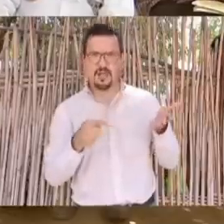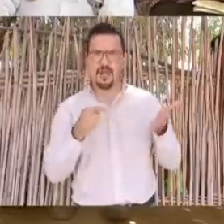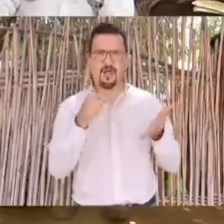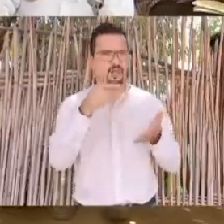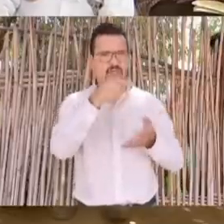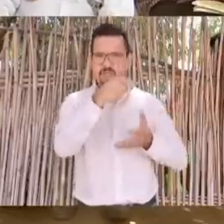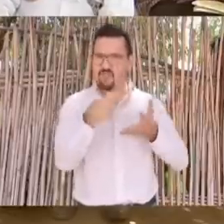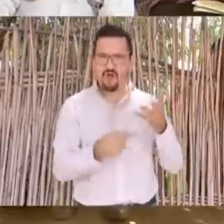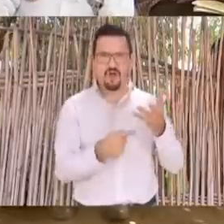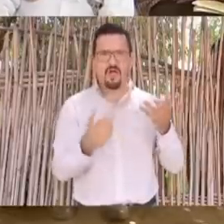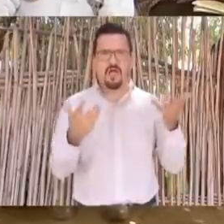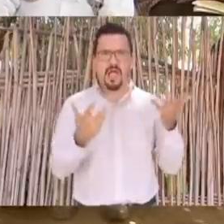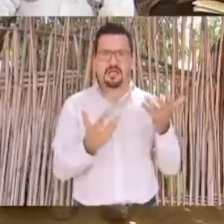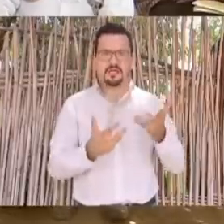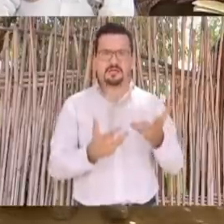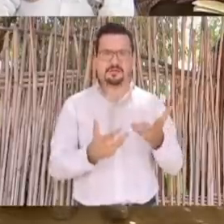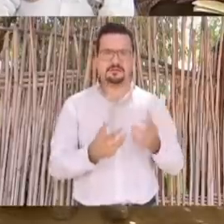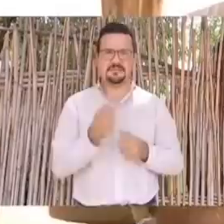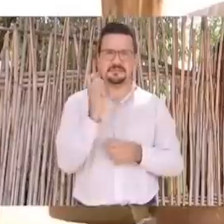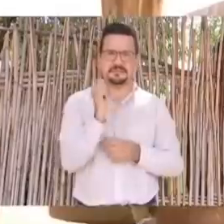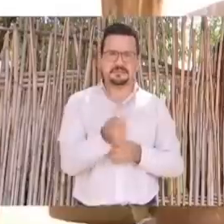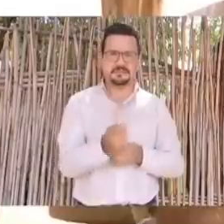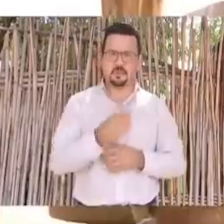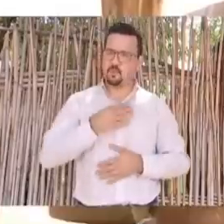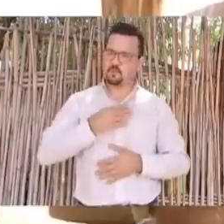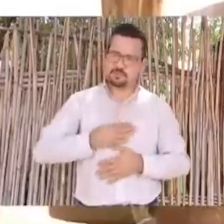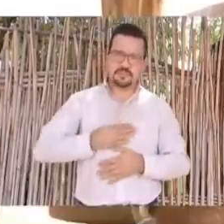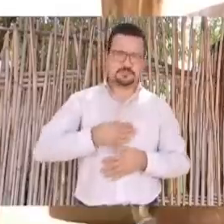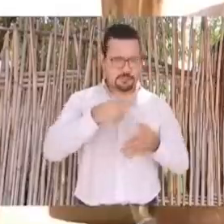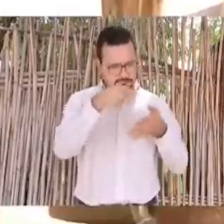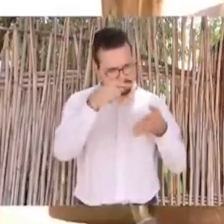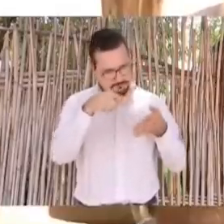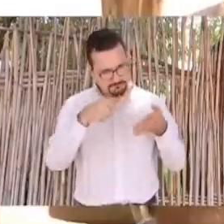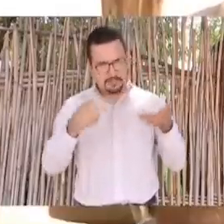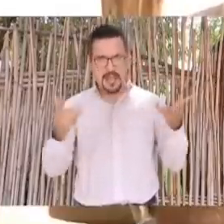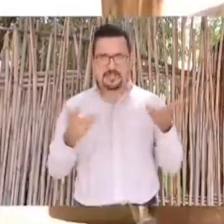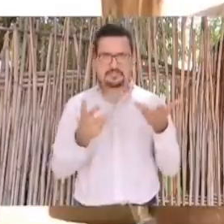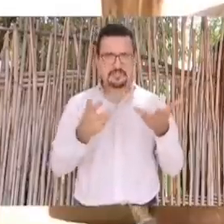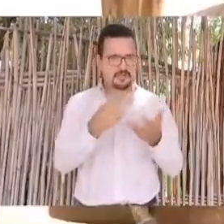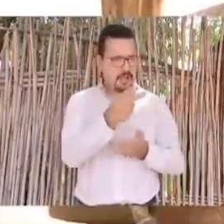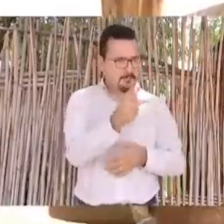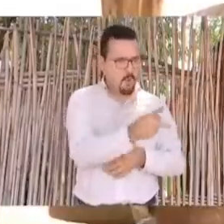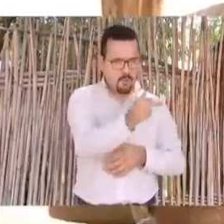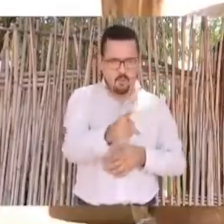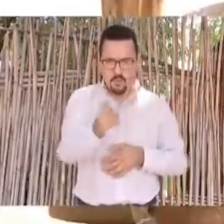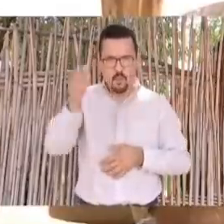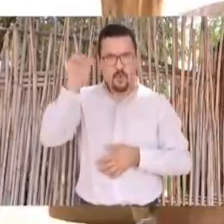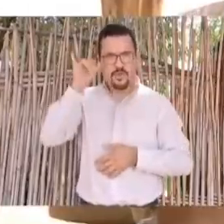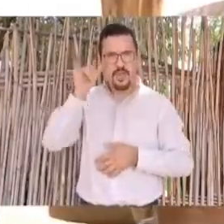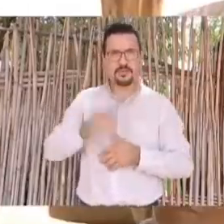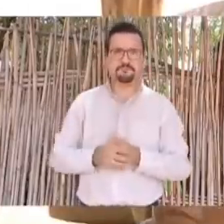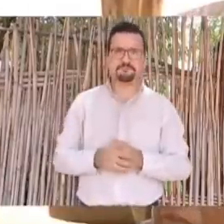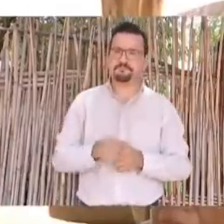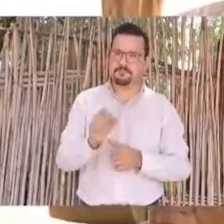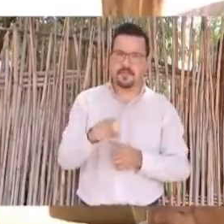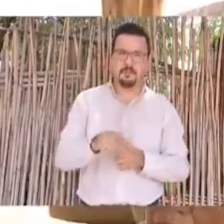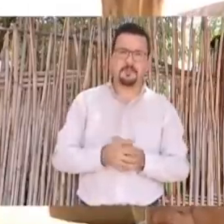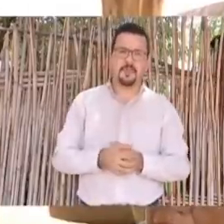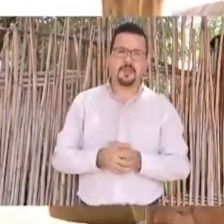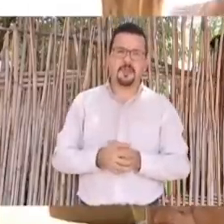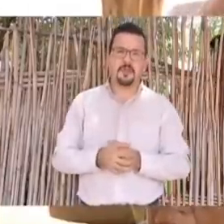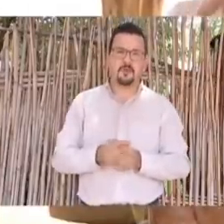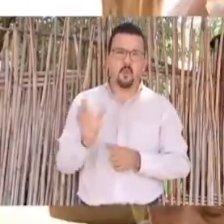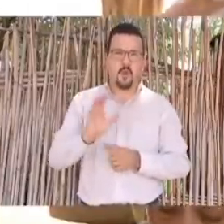todo lo que signifique hacer justicia a los pueblos yaquis. También, al